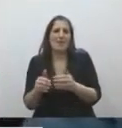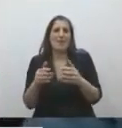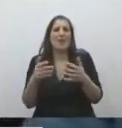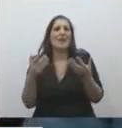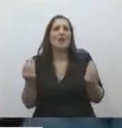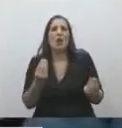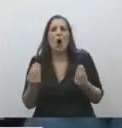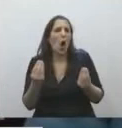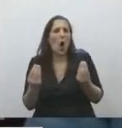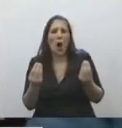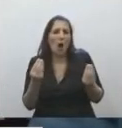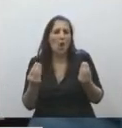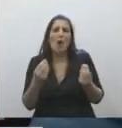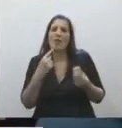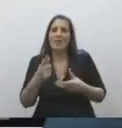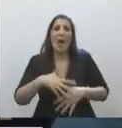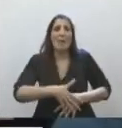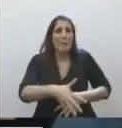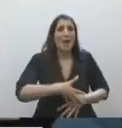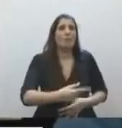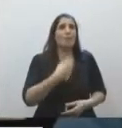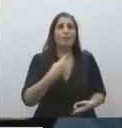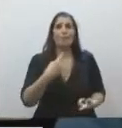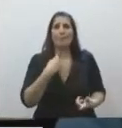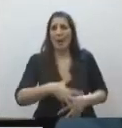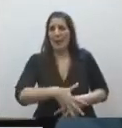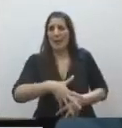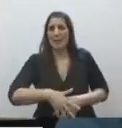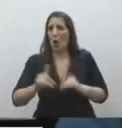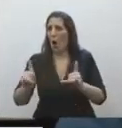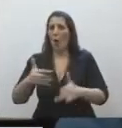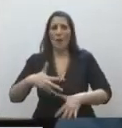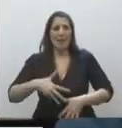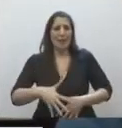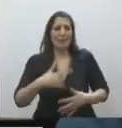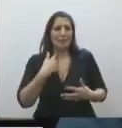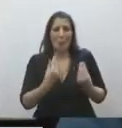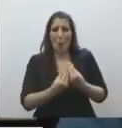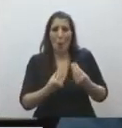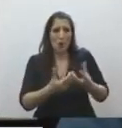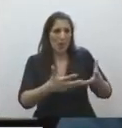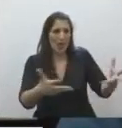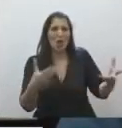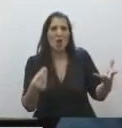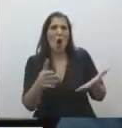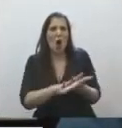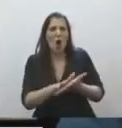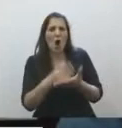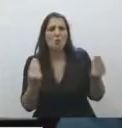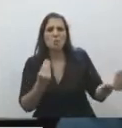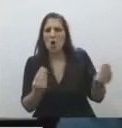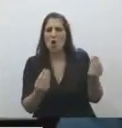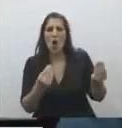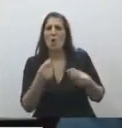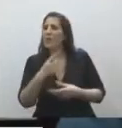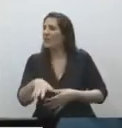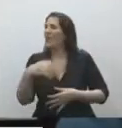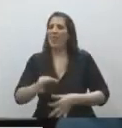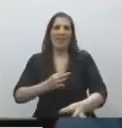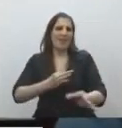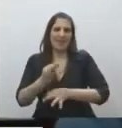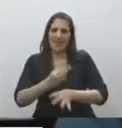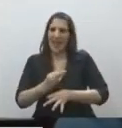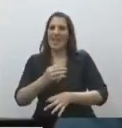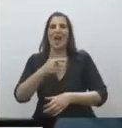pobreza, tenemos que pelear por mejores condiciones estructurales de los hospitales y demás. Yo comparto 100% con Marisa, no es hombre